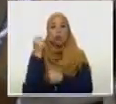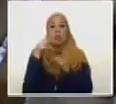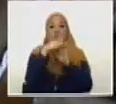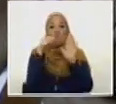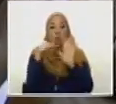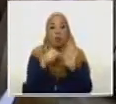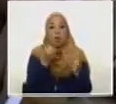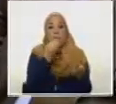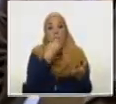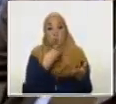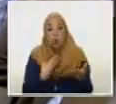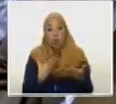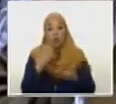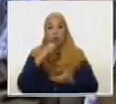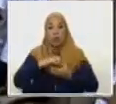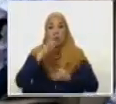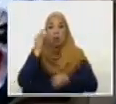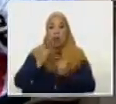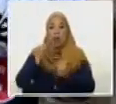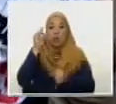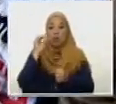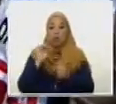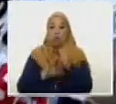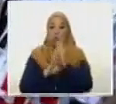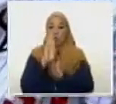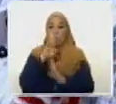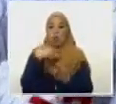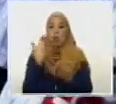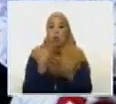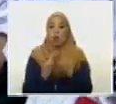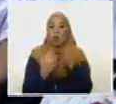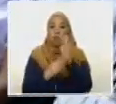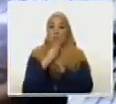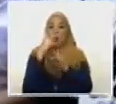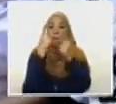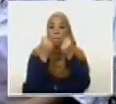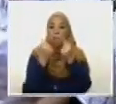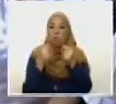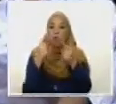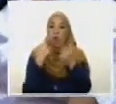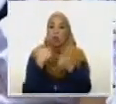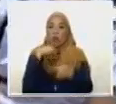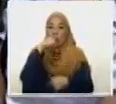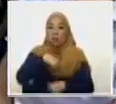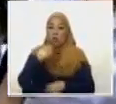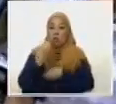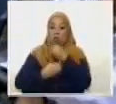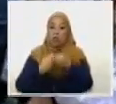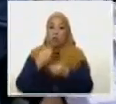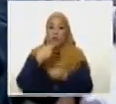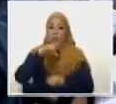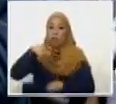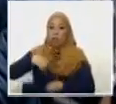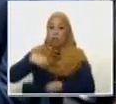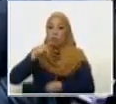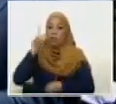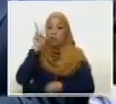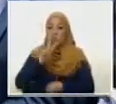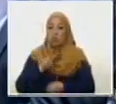condiciones favorables para el éxito del programa de recuperación, crecimiento y prosperidad económica que ha instrumentado el Ejecutivo